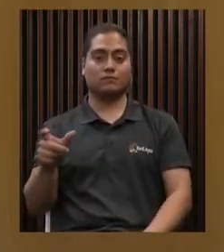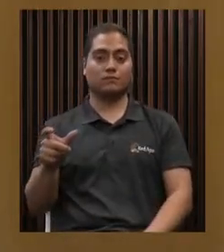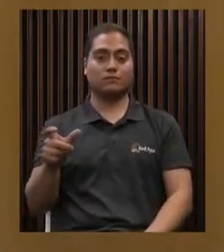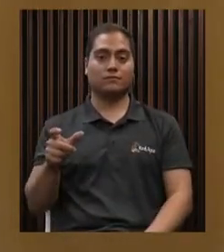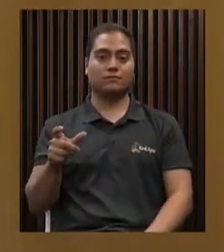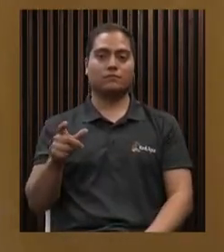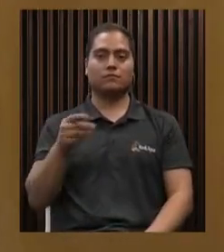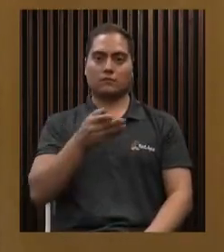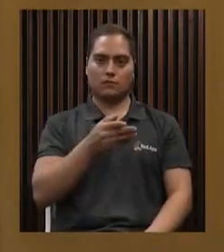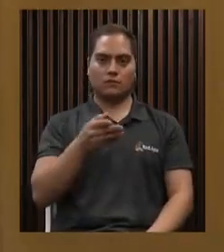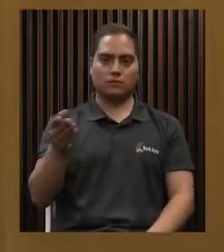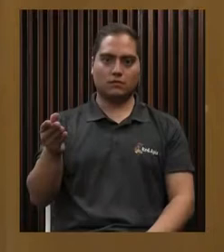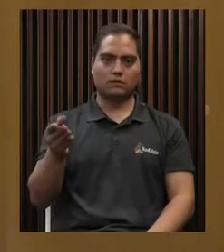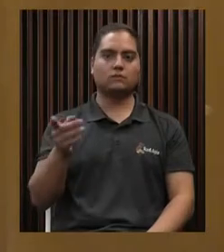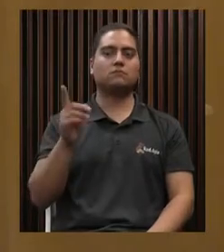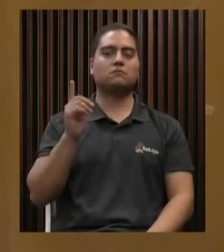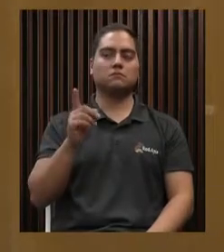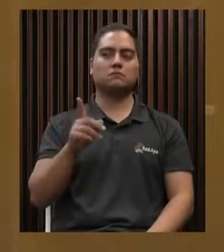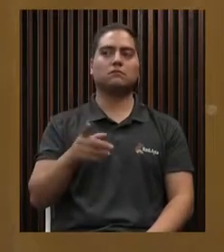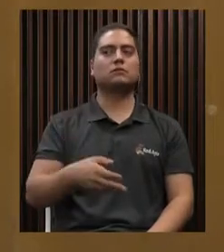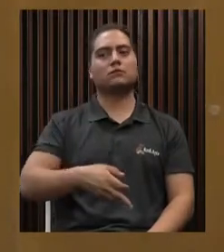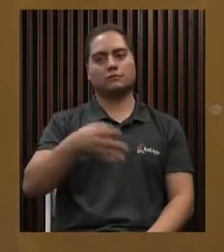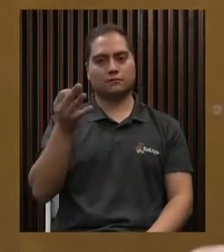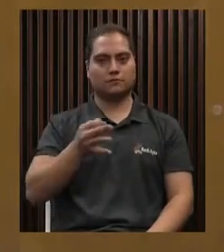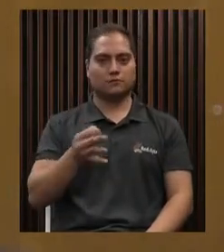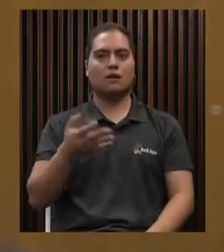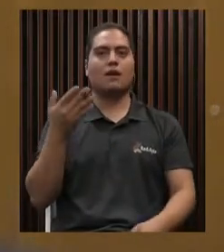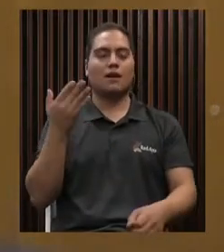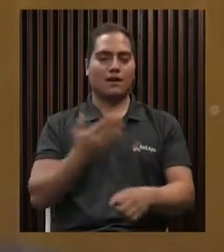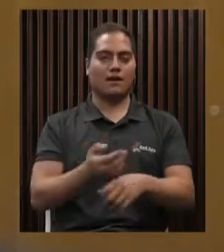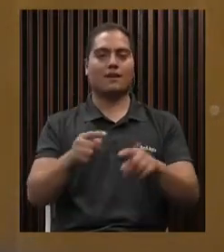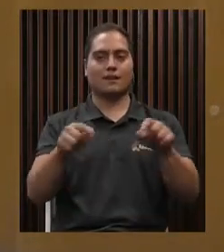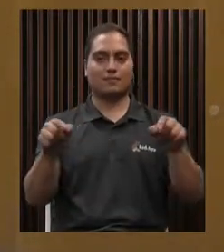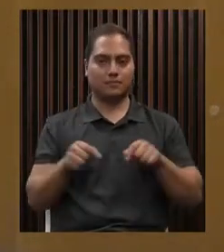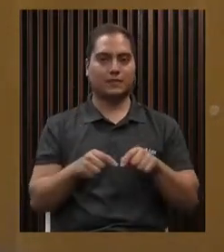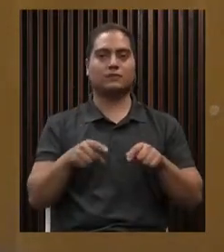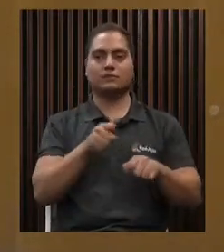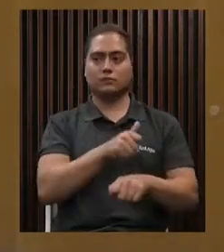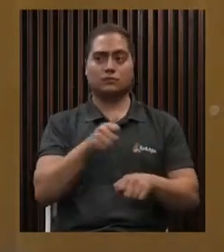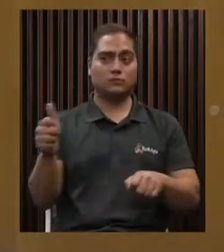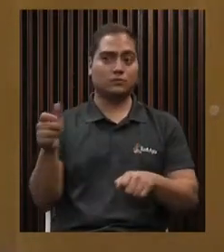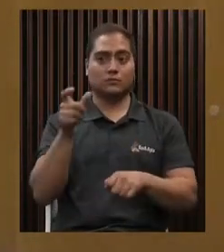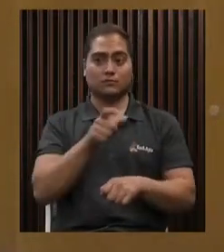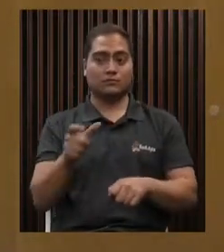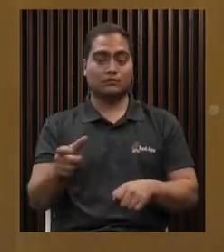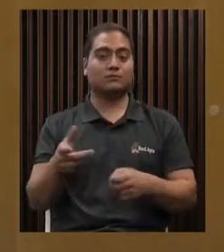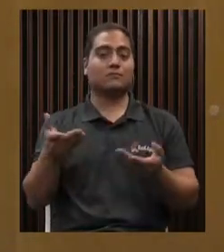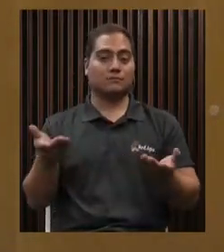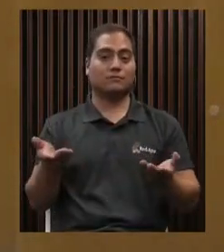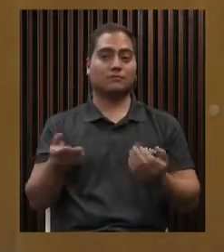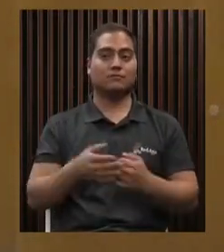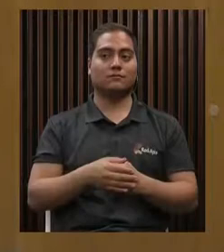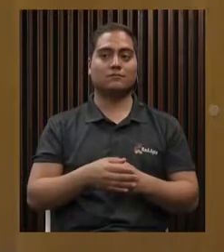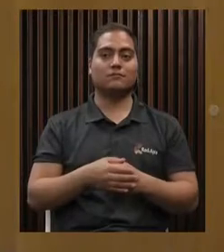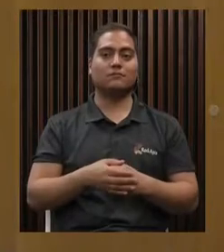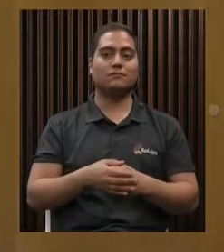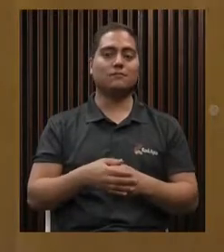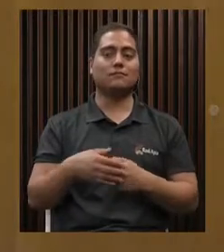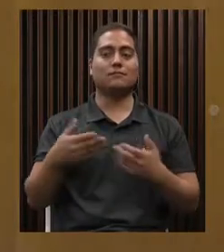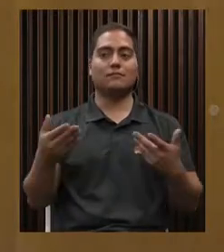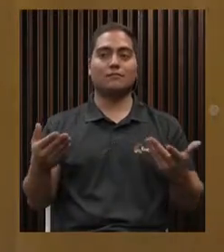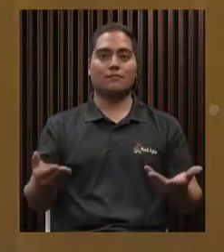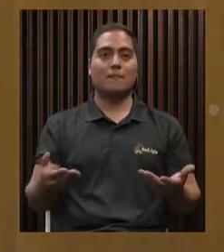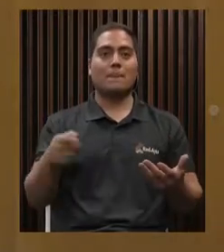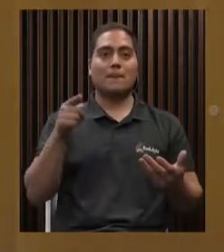usted va a garantizar que genera un espacio que funciona para todos también. Por lo tanto, se trata de generar